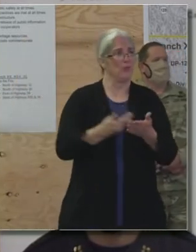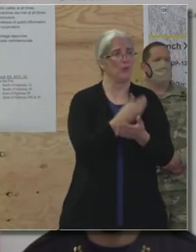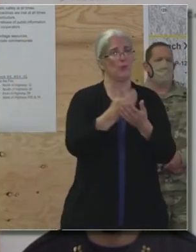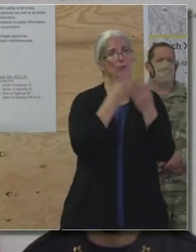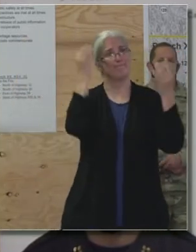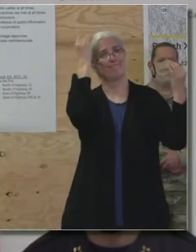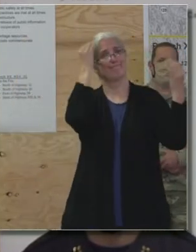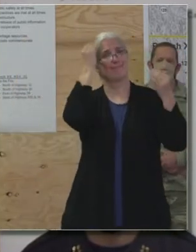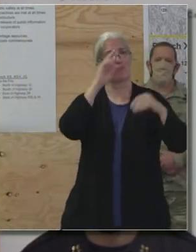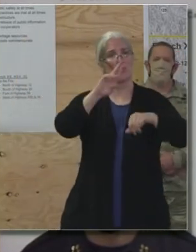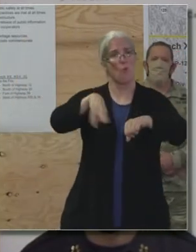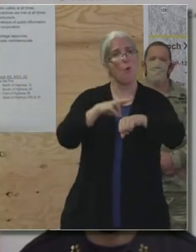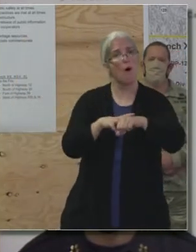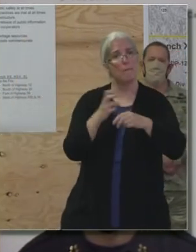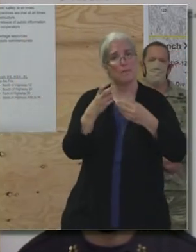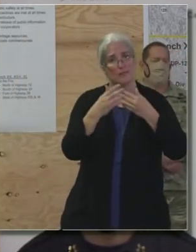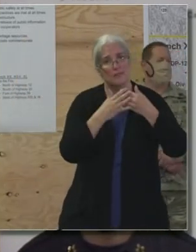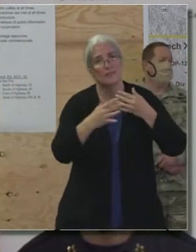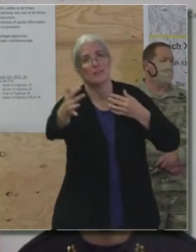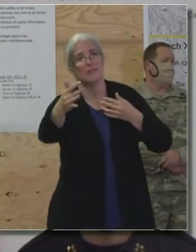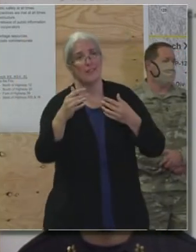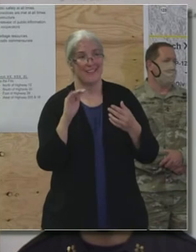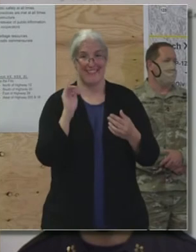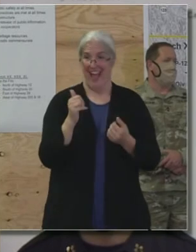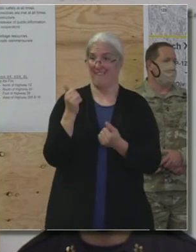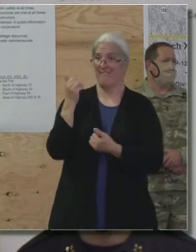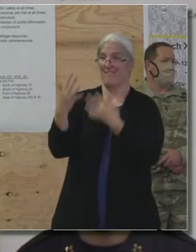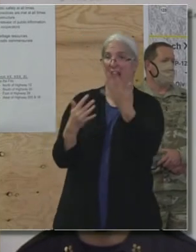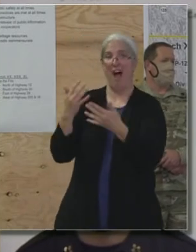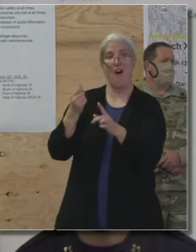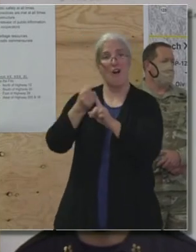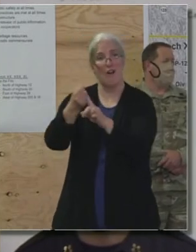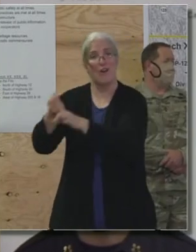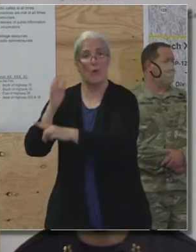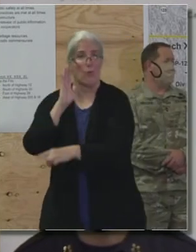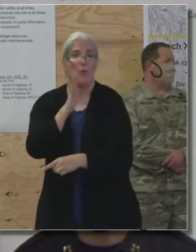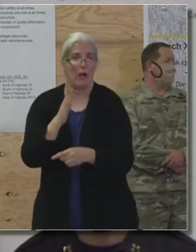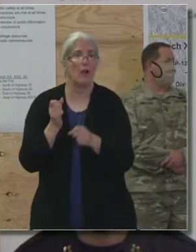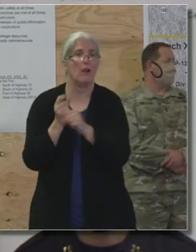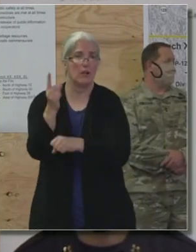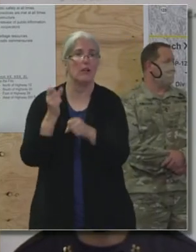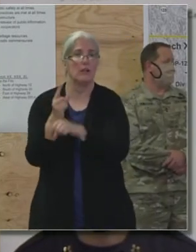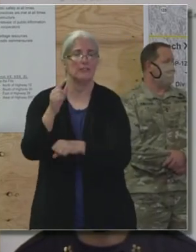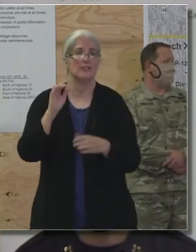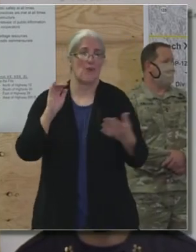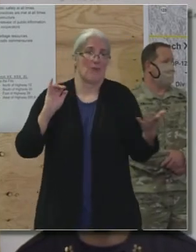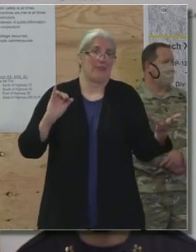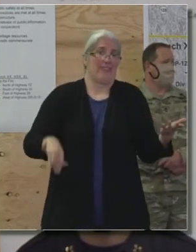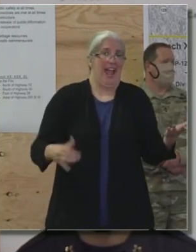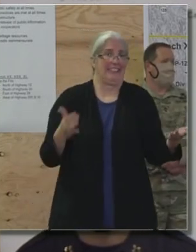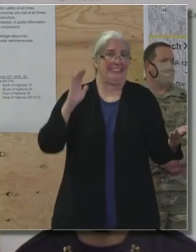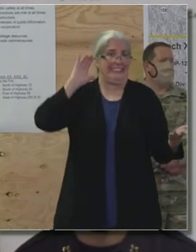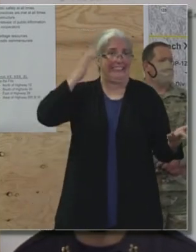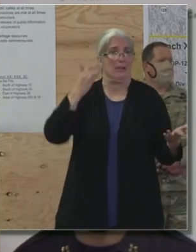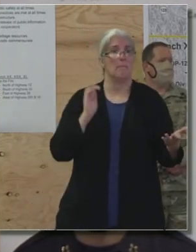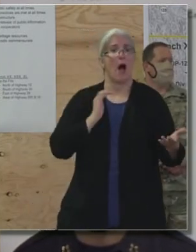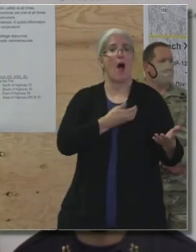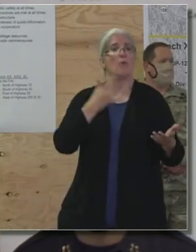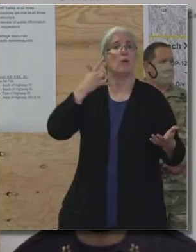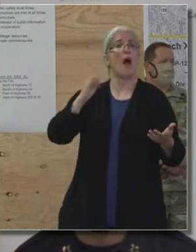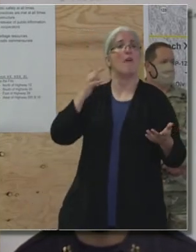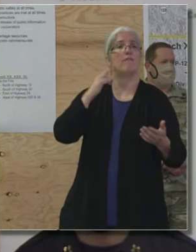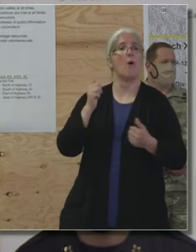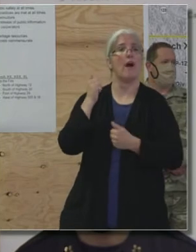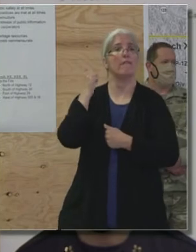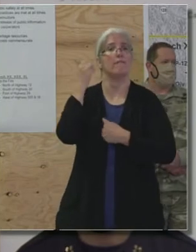por relacionar la agudeza de la temporada de incendios que ya no es un año típico de incendios de california se hará más en